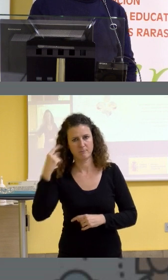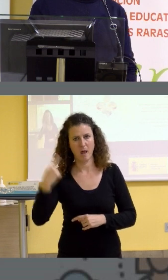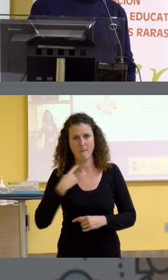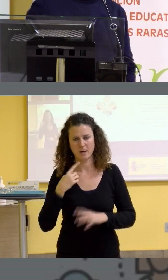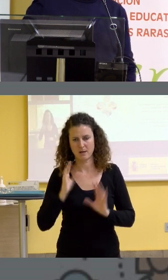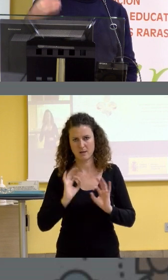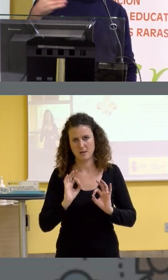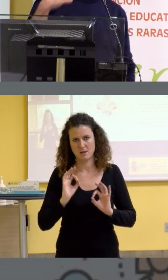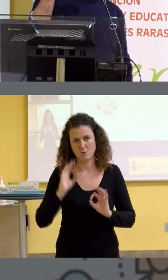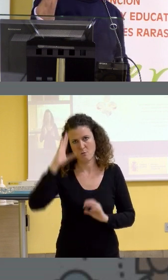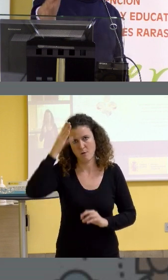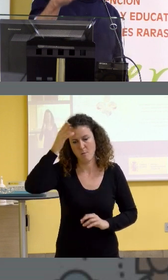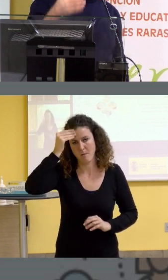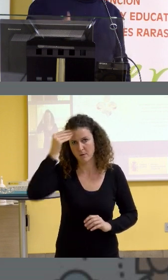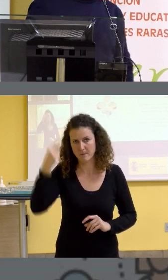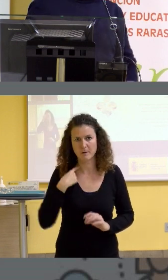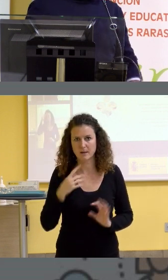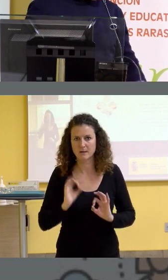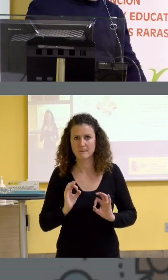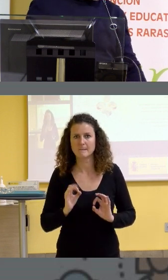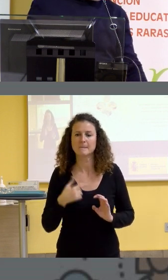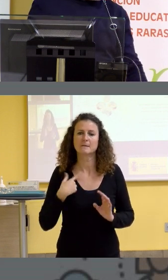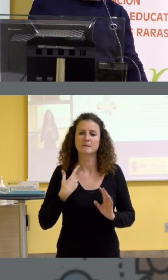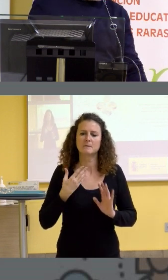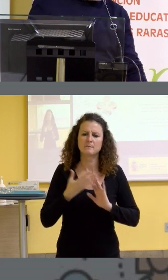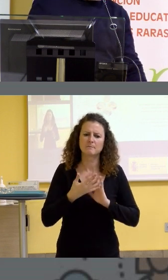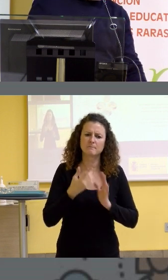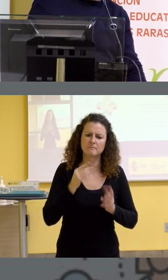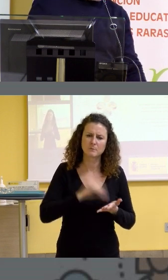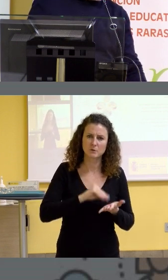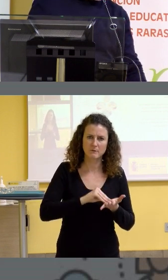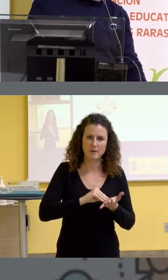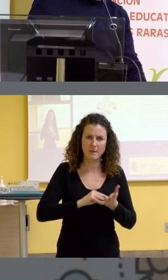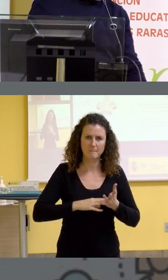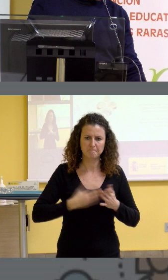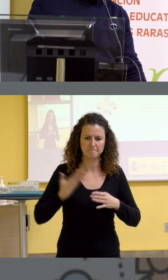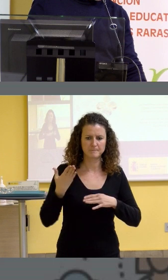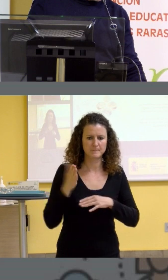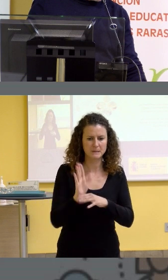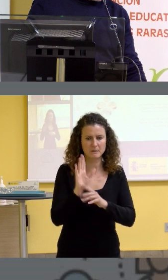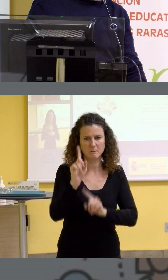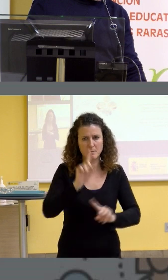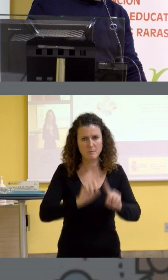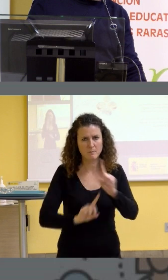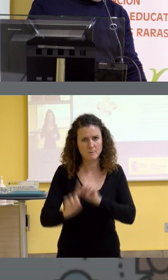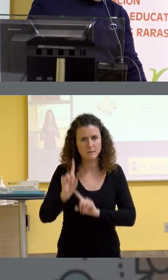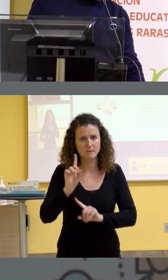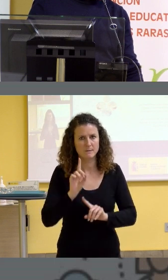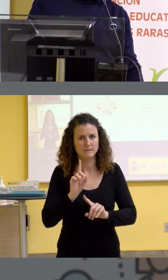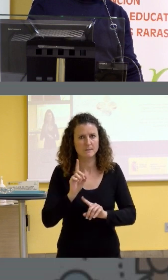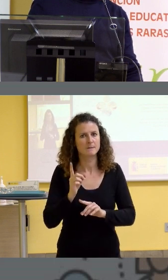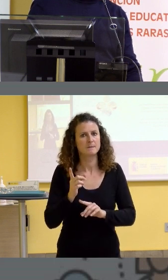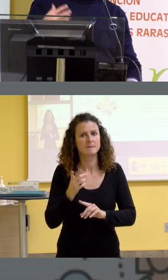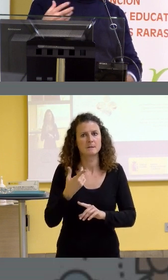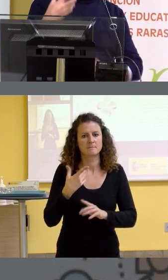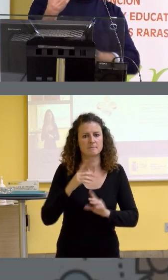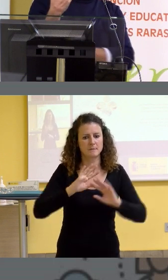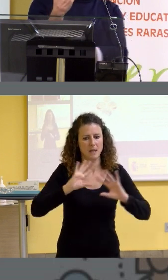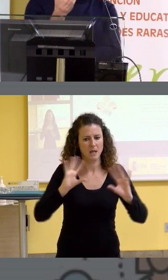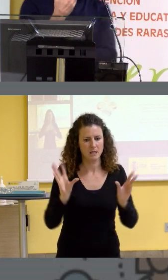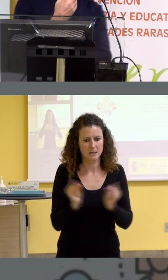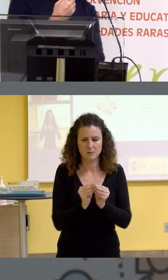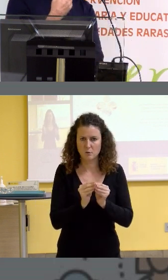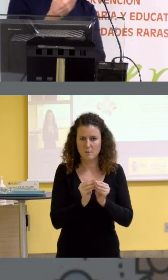a veces el planteamiento del problema, como os decía, que es algo muy importante, ¿no? Simplificar a lo absurdo fenómenos